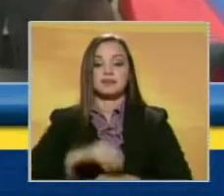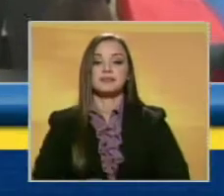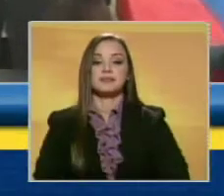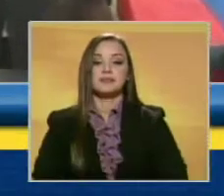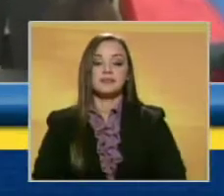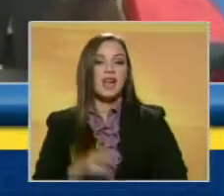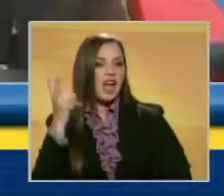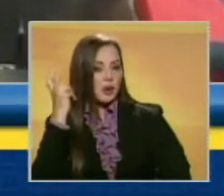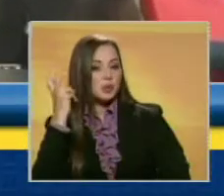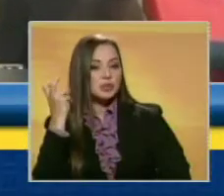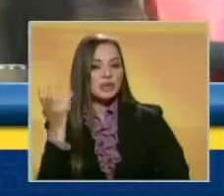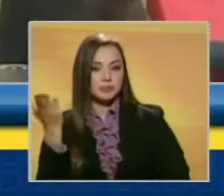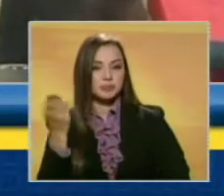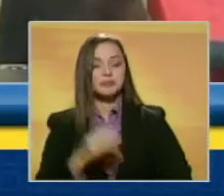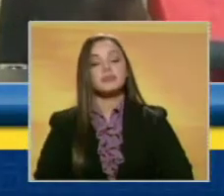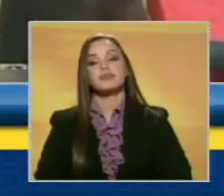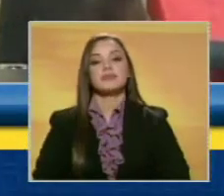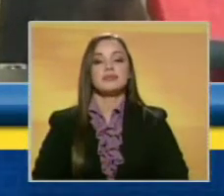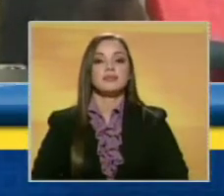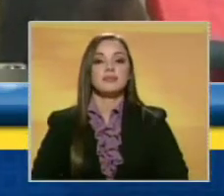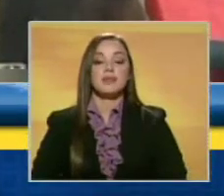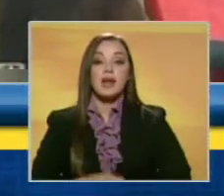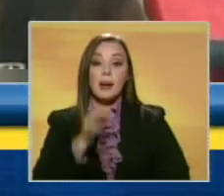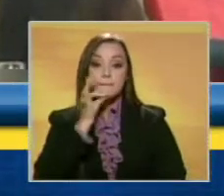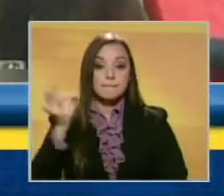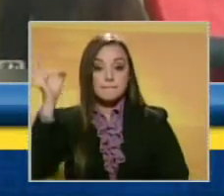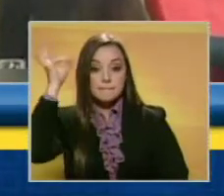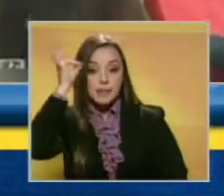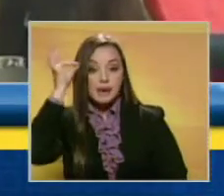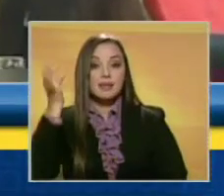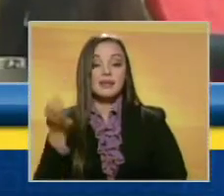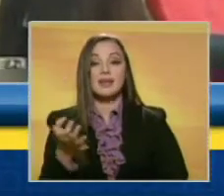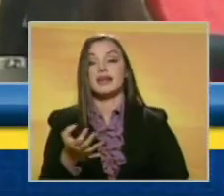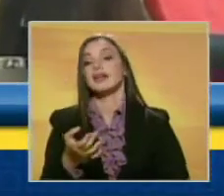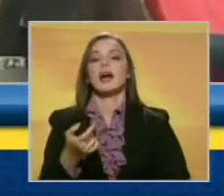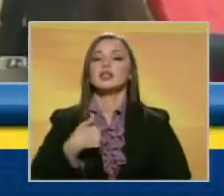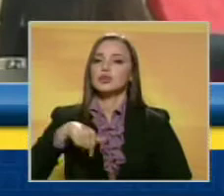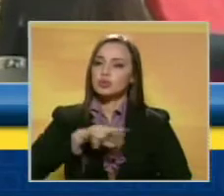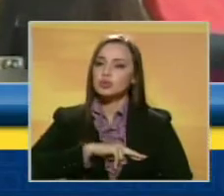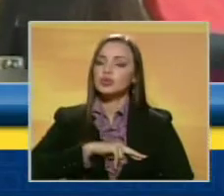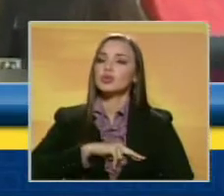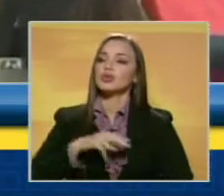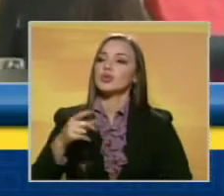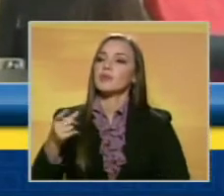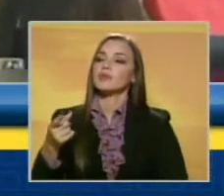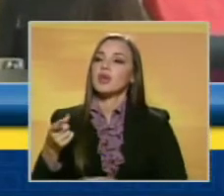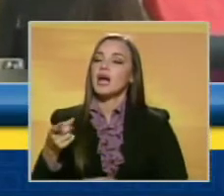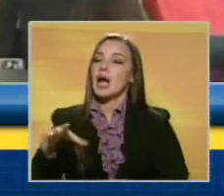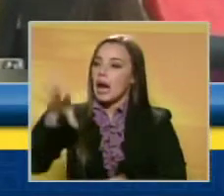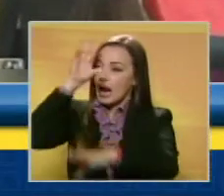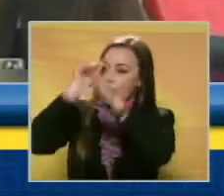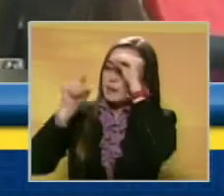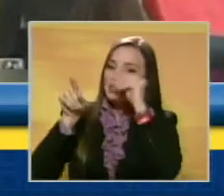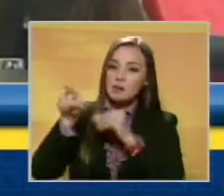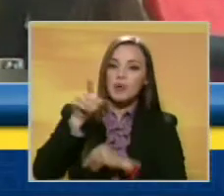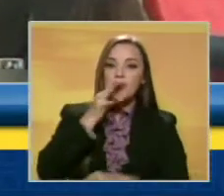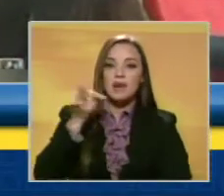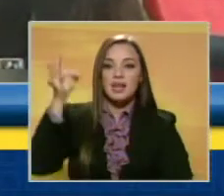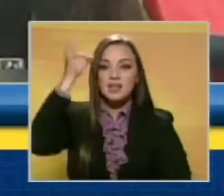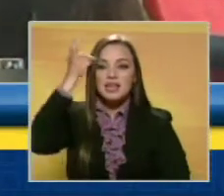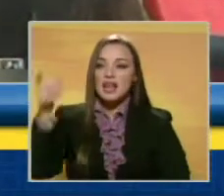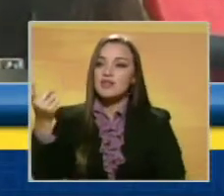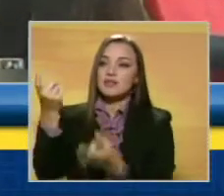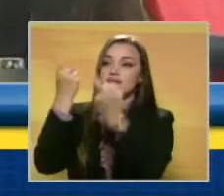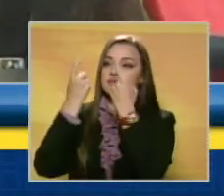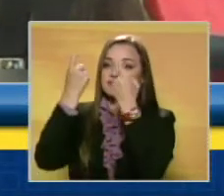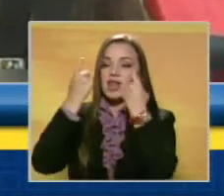palestina tiene mucho que enseñarnos y nosotros que aprender de ella. La fortaleza con